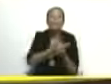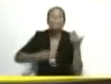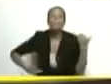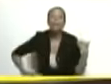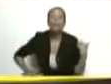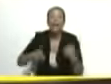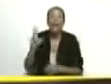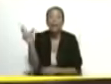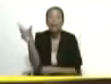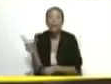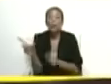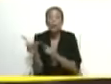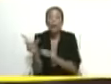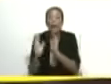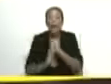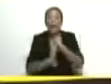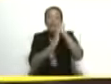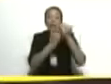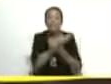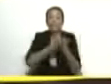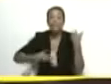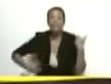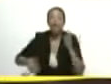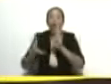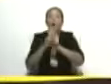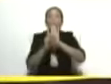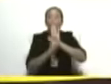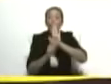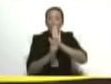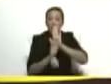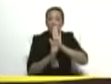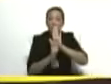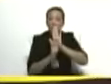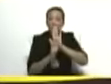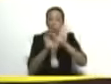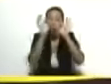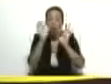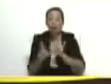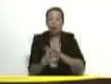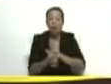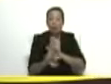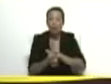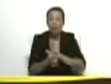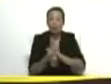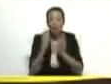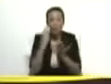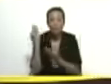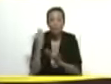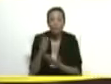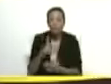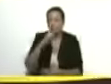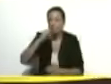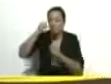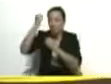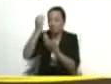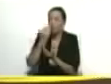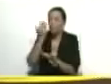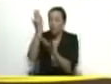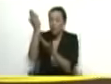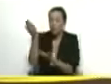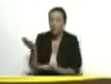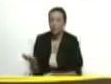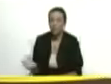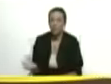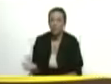Partido Socialista Unido de Venezuela, presidente constitucional de la República Bolivariana de Venezuela, Nicolás Maduro